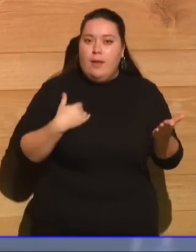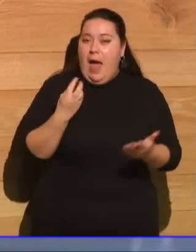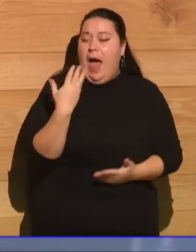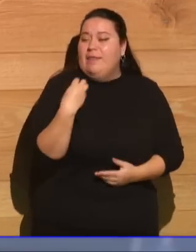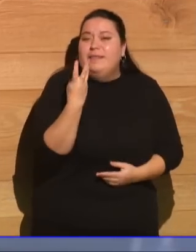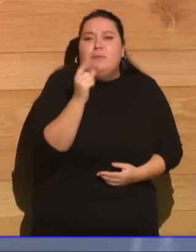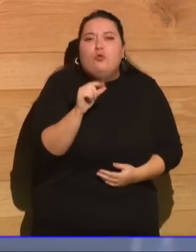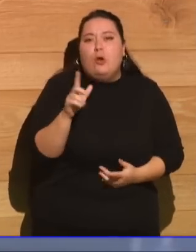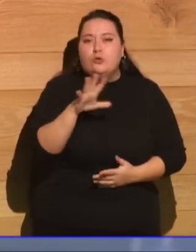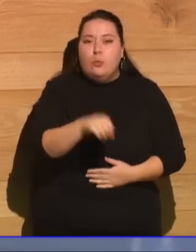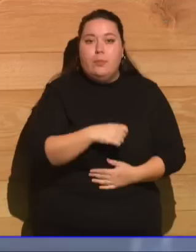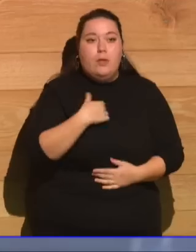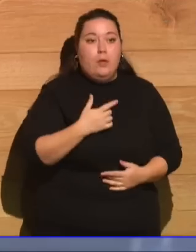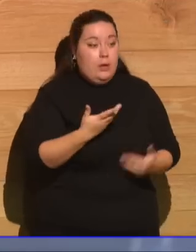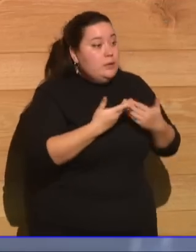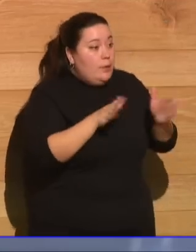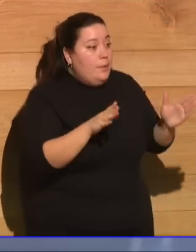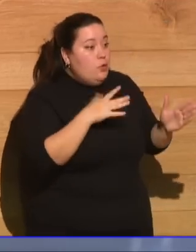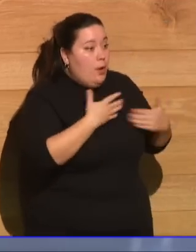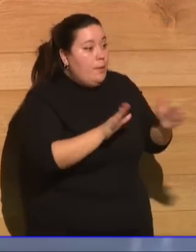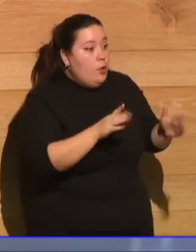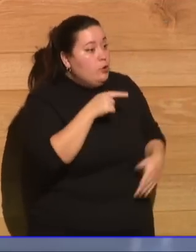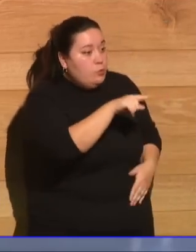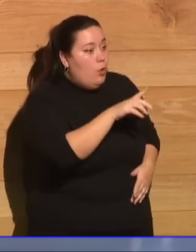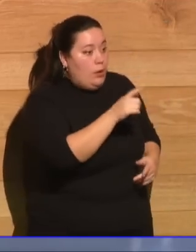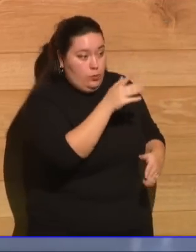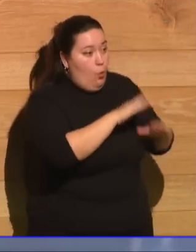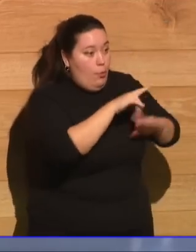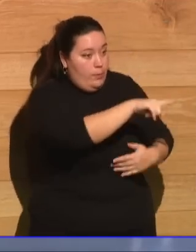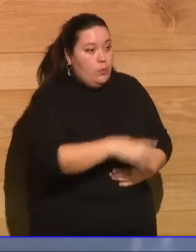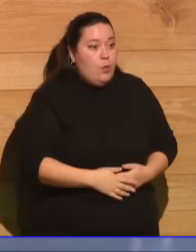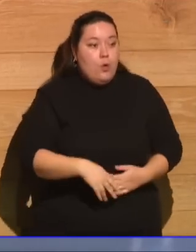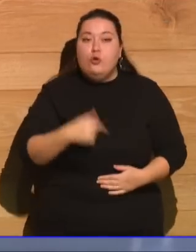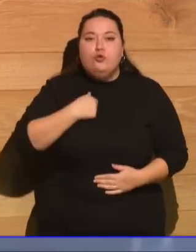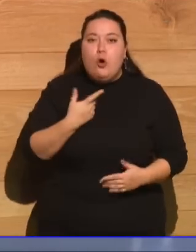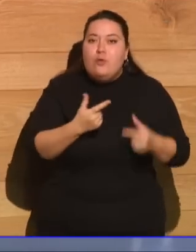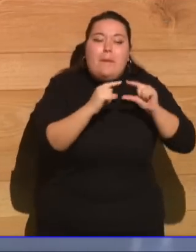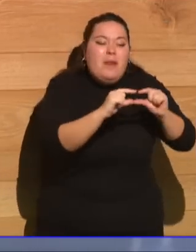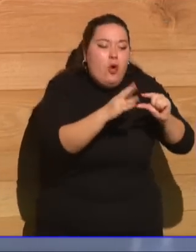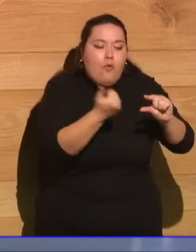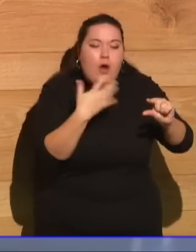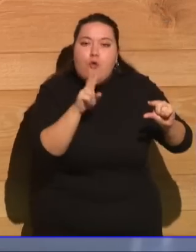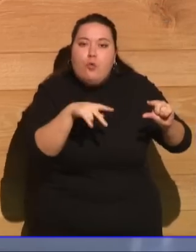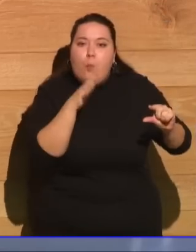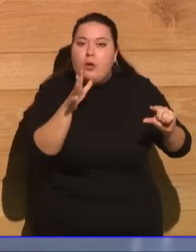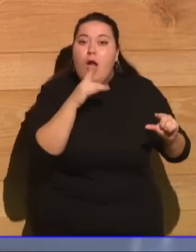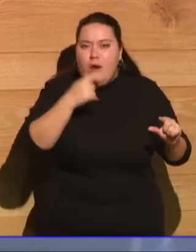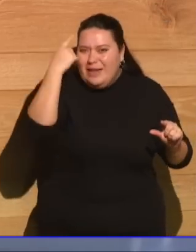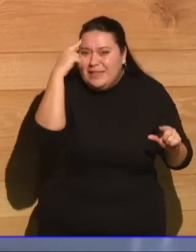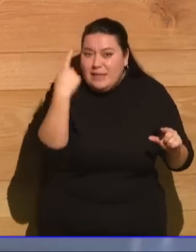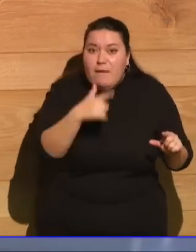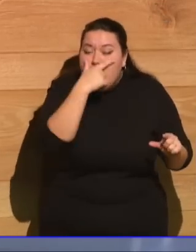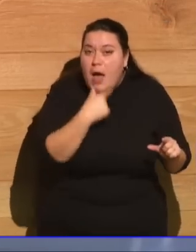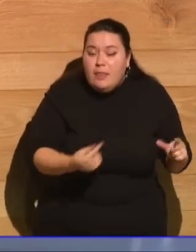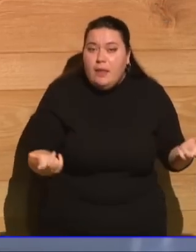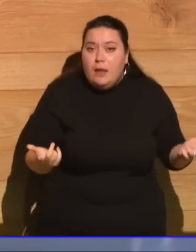3 minutos. Si abrimos ese melón, lo abrimos, ya está, lo has abierto tú. Efectivamente, nunca le quito el precio, porque ahora es facilísimo saber lo que han